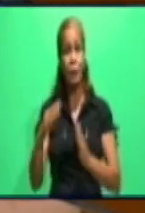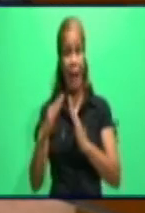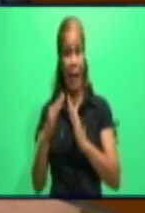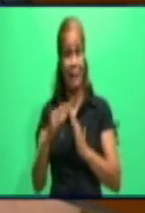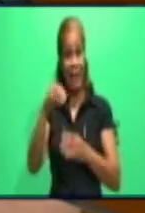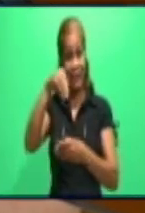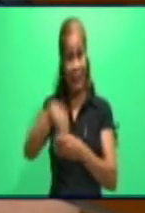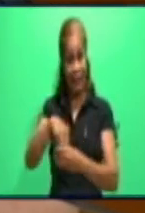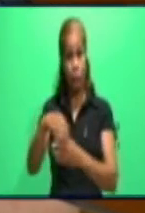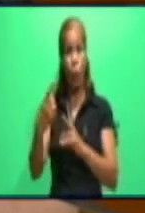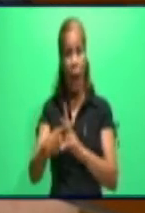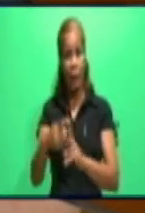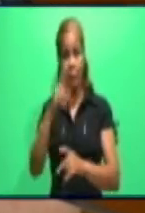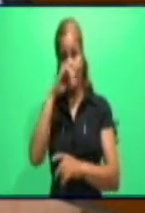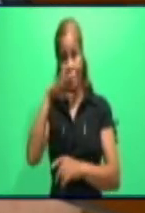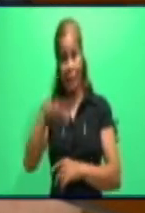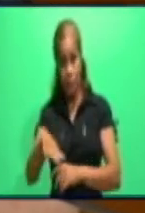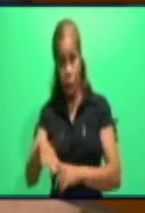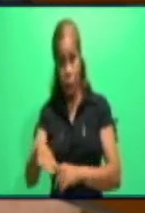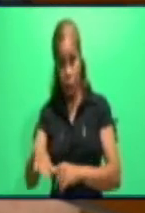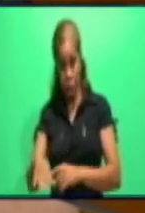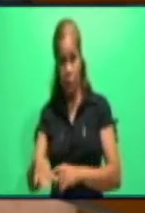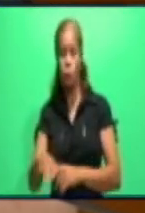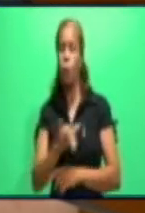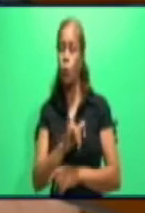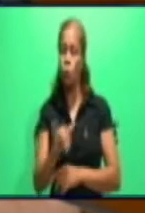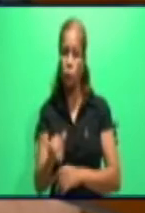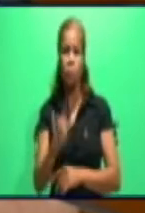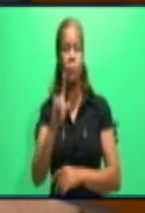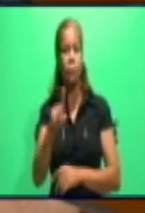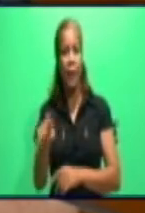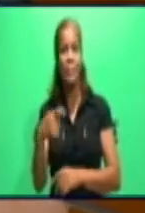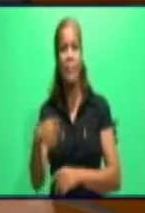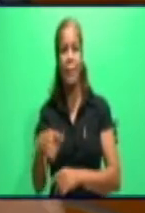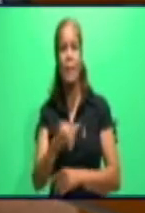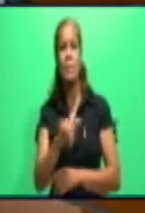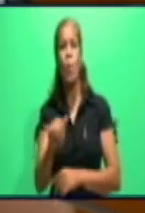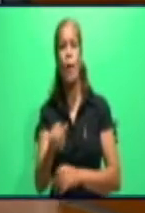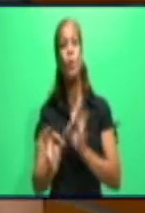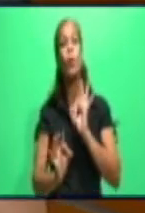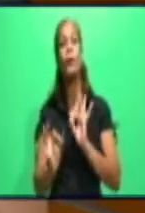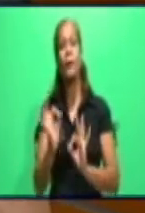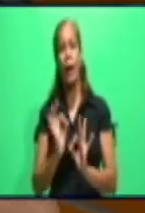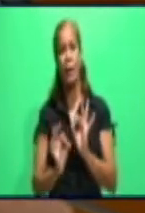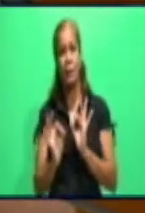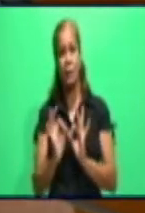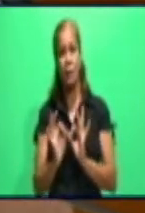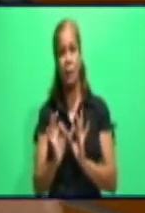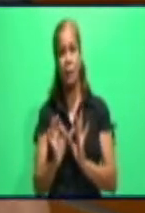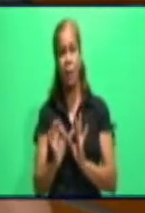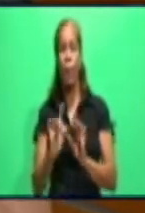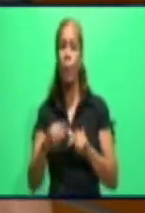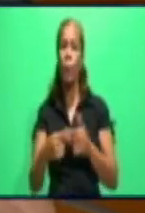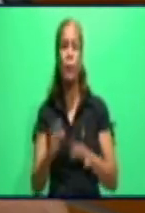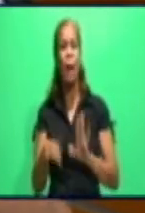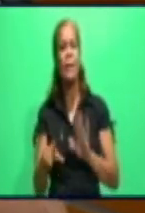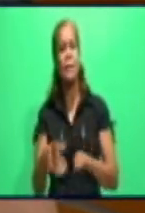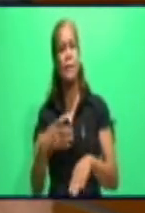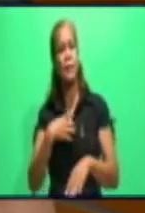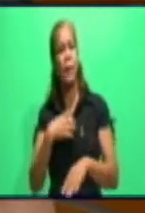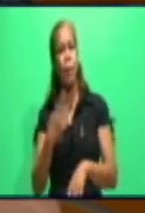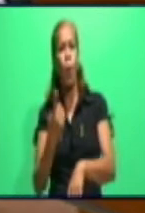instinto de nosotros nuestra cultura en estudios en casa cuando vemos un niño y más en la familia es es apretarlo es darle muchos